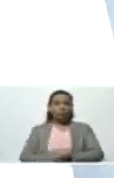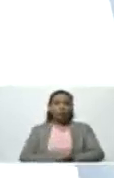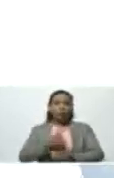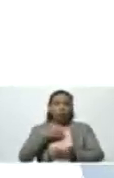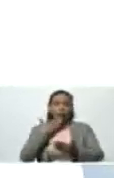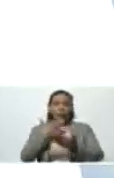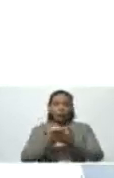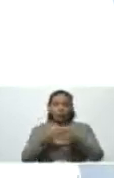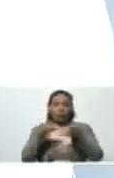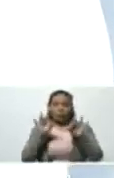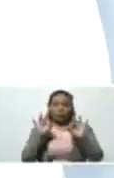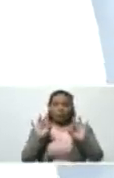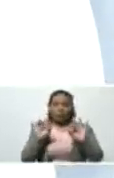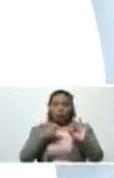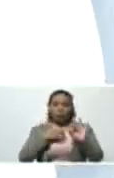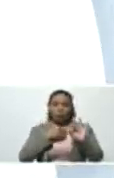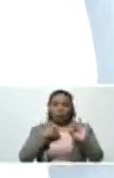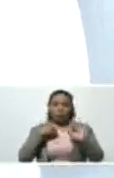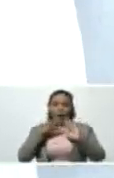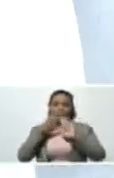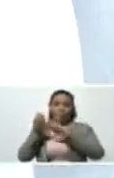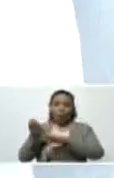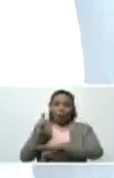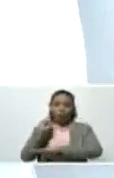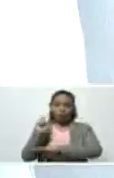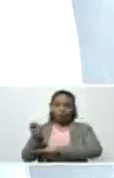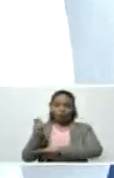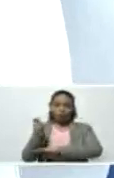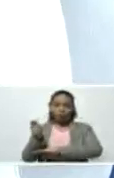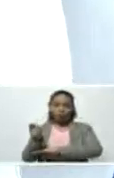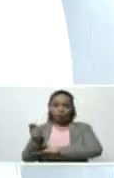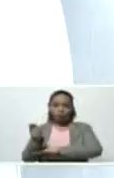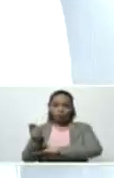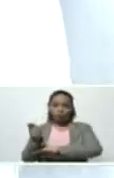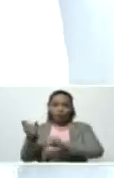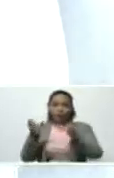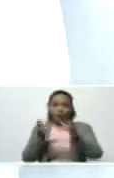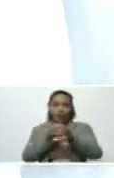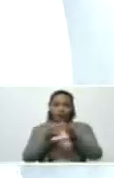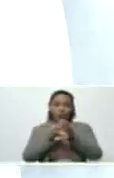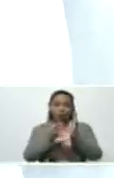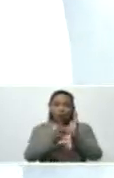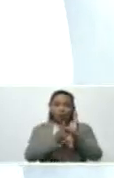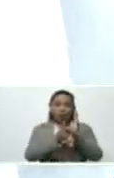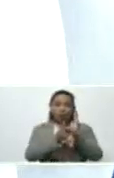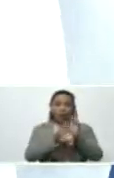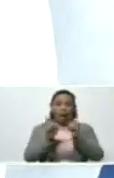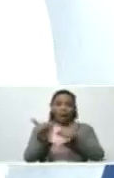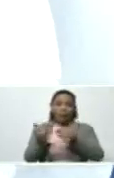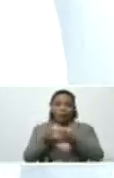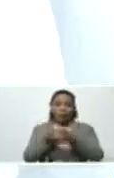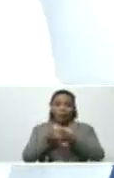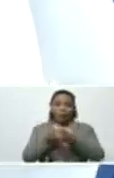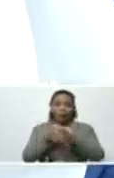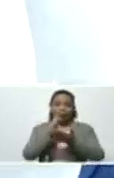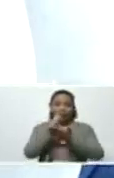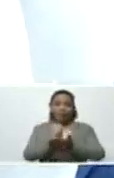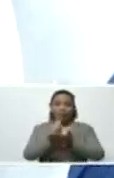especialmente, yo quiero apoyar con inversión, equipos, tecnología, a esta unidad de terapia